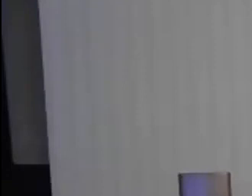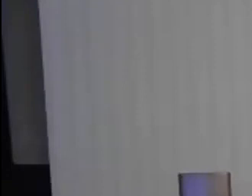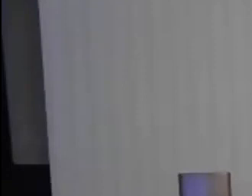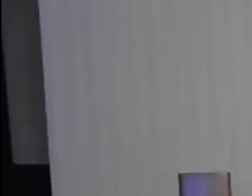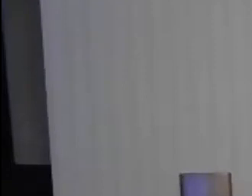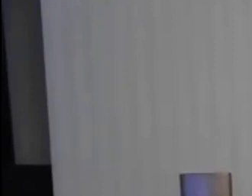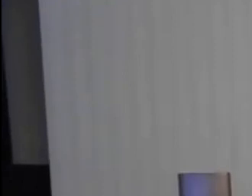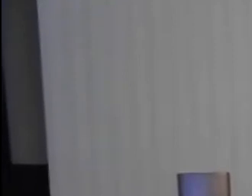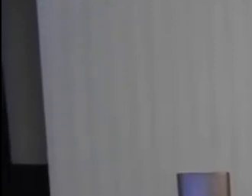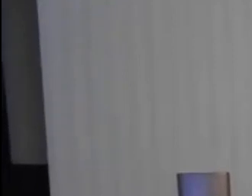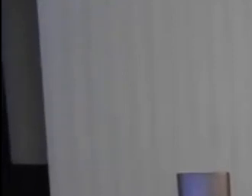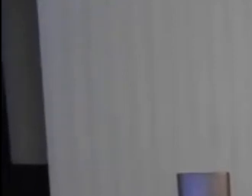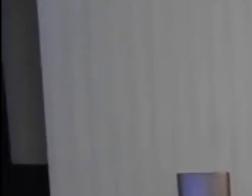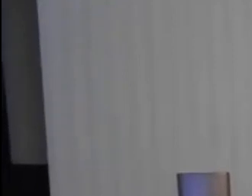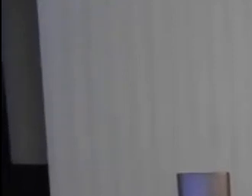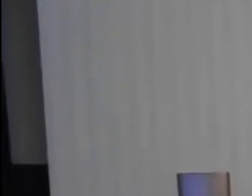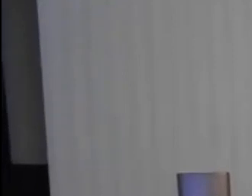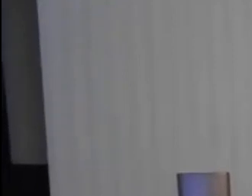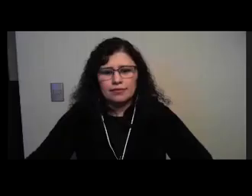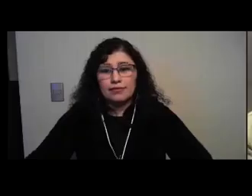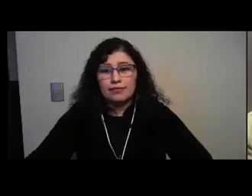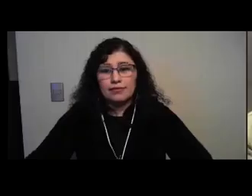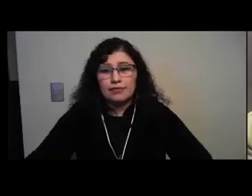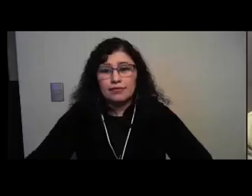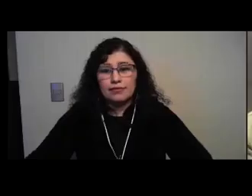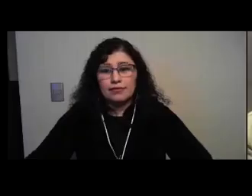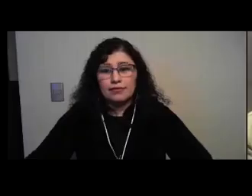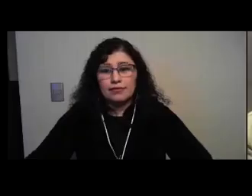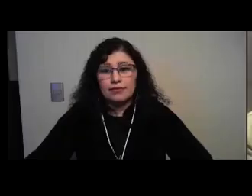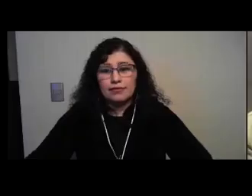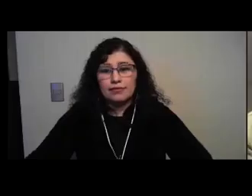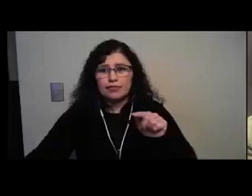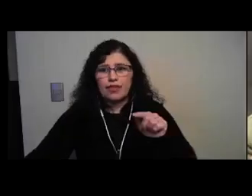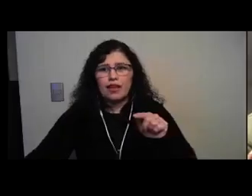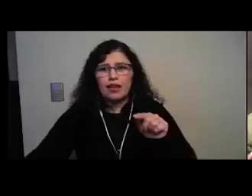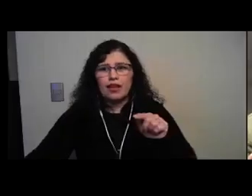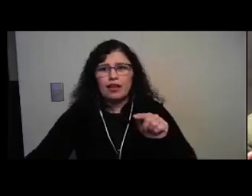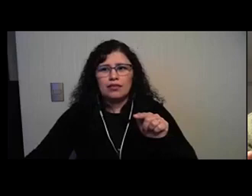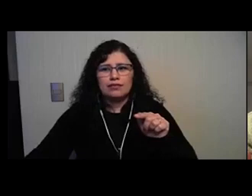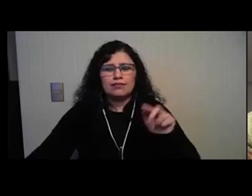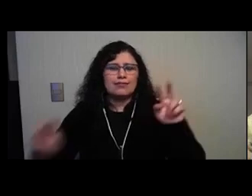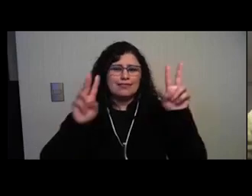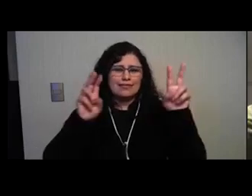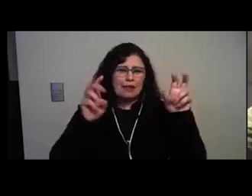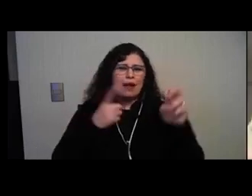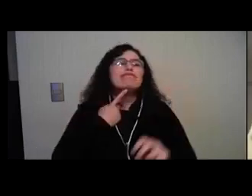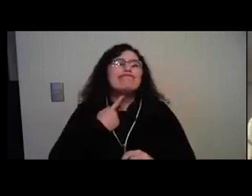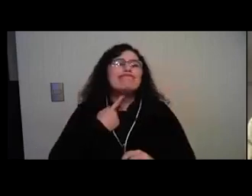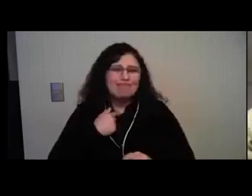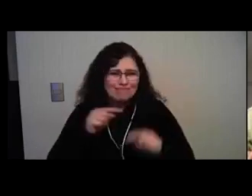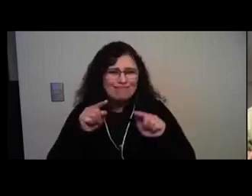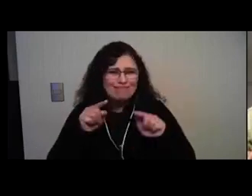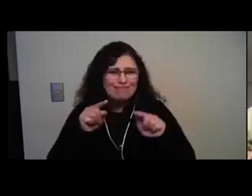Perfecto, entonces, estos temas son temas interesantes que tienen que ver prácticamente con